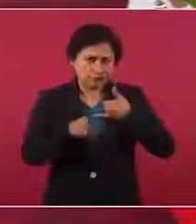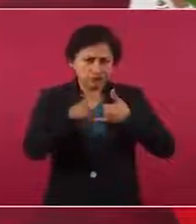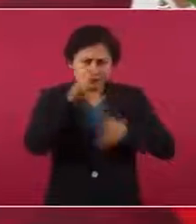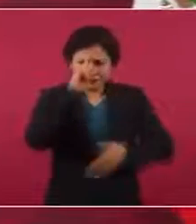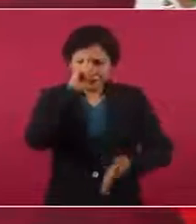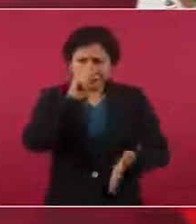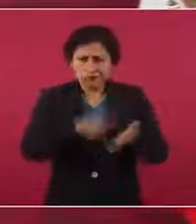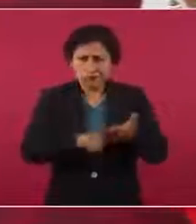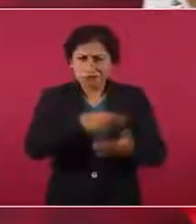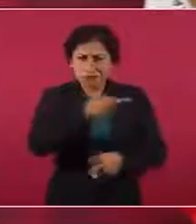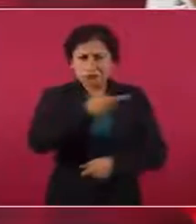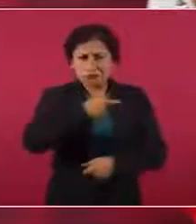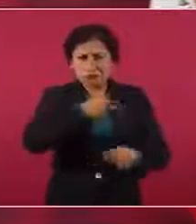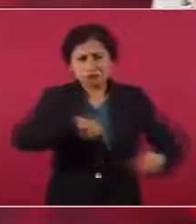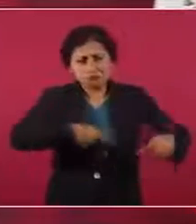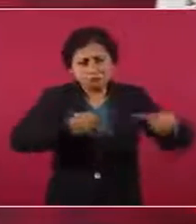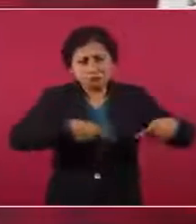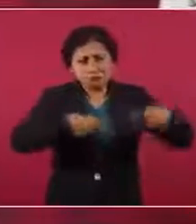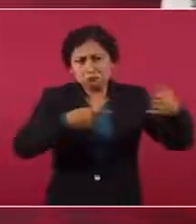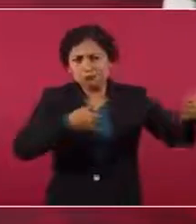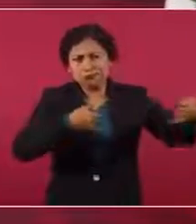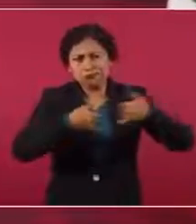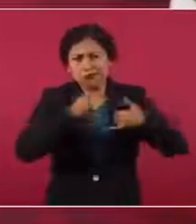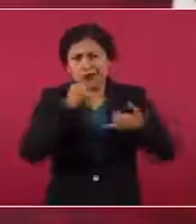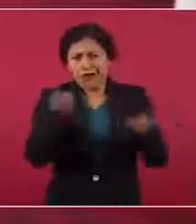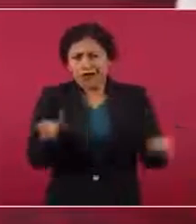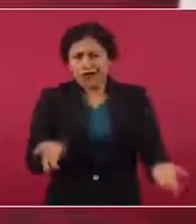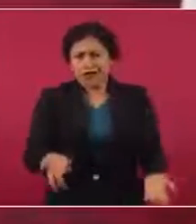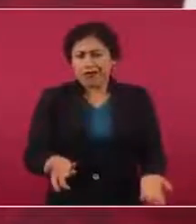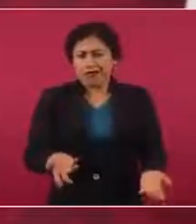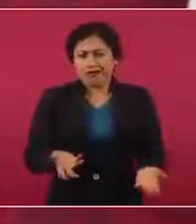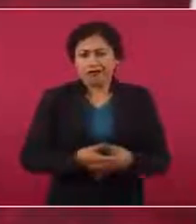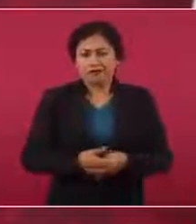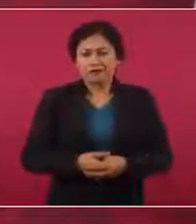encuentros, estas conversaciones, ¿no? O sea,